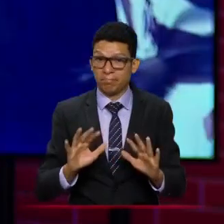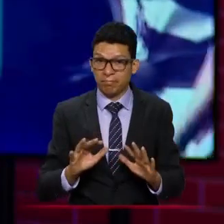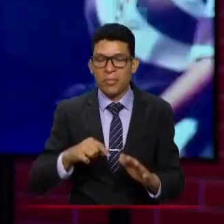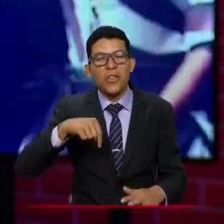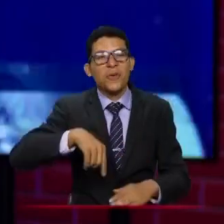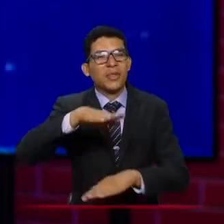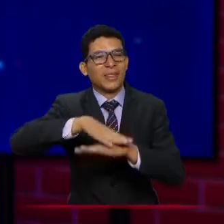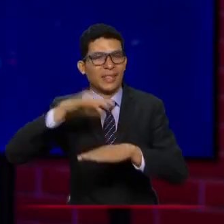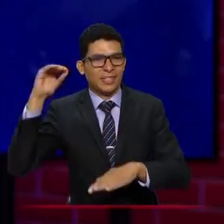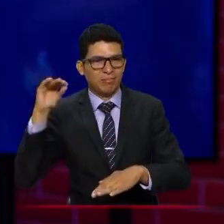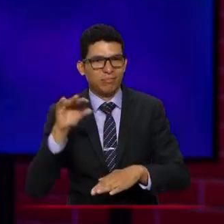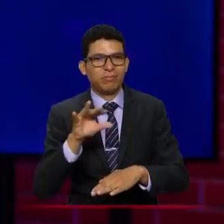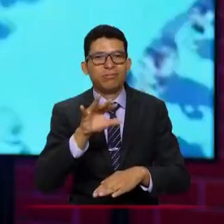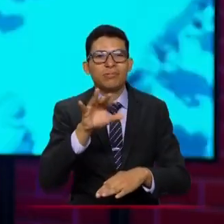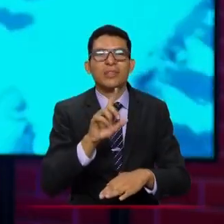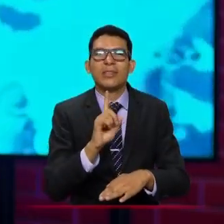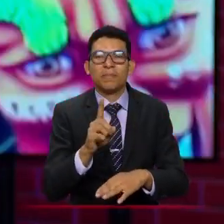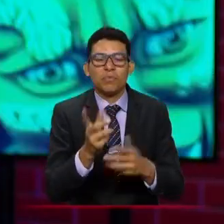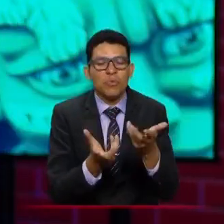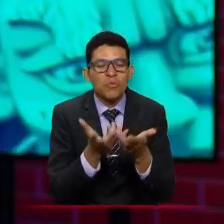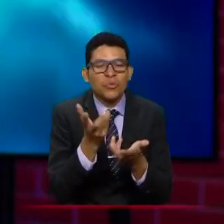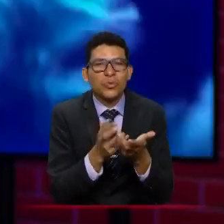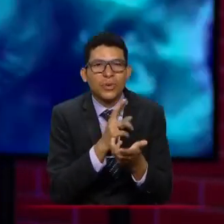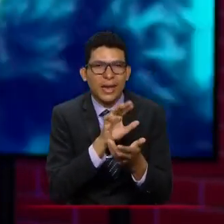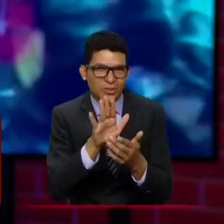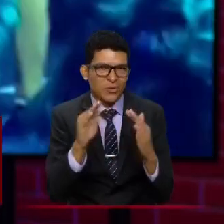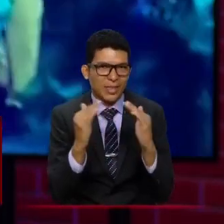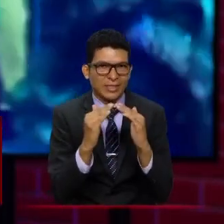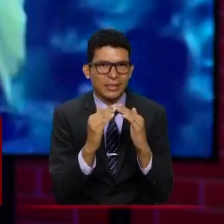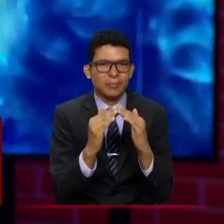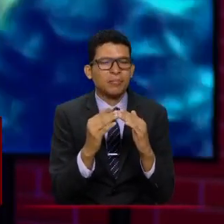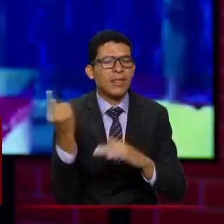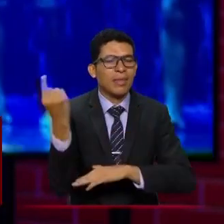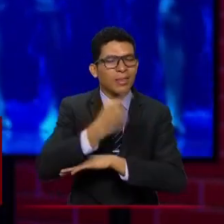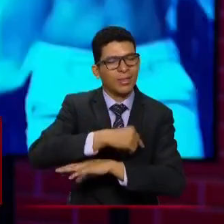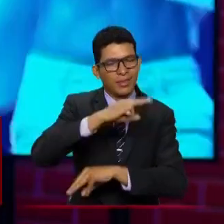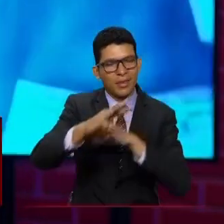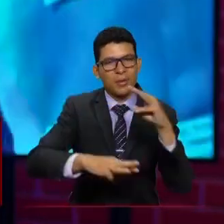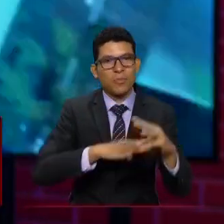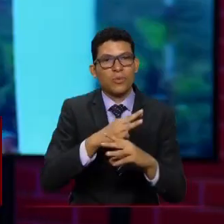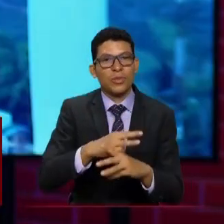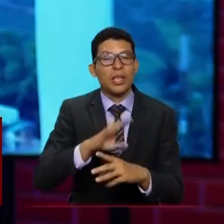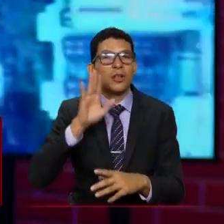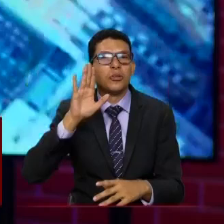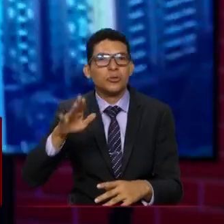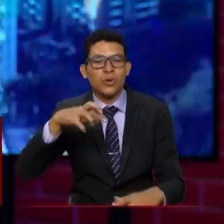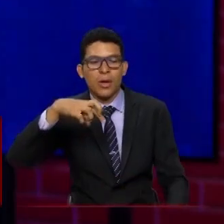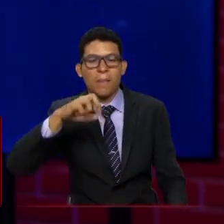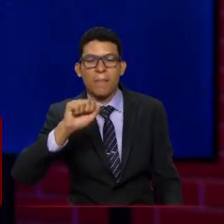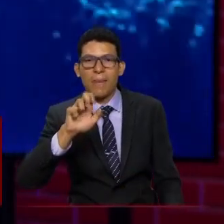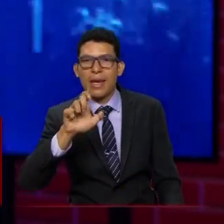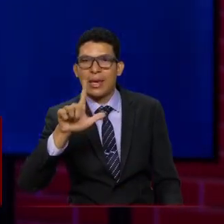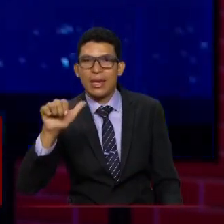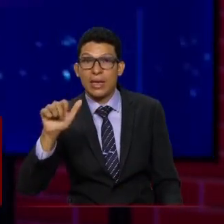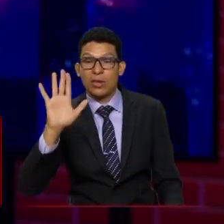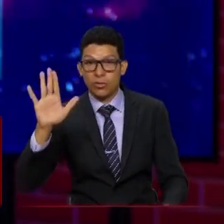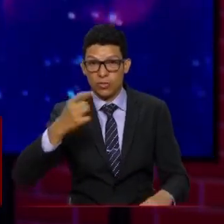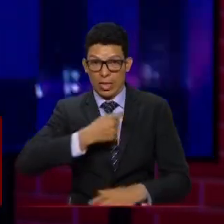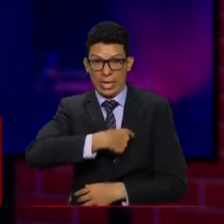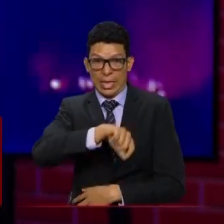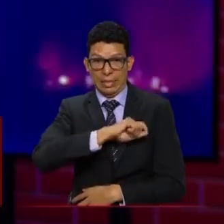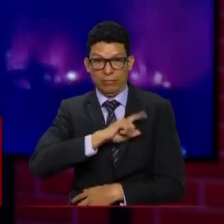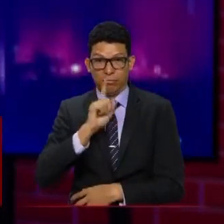en Tardes del Sol es miércoles de Sazón Casera y celebramos el Día Mundial de la Paella, un homenaje a uno de los platos